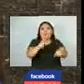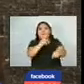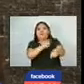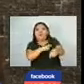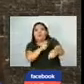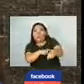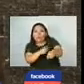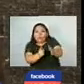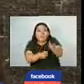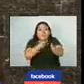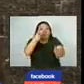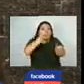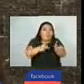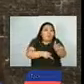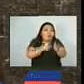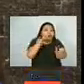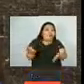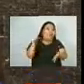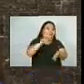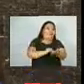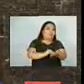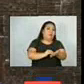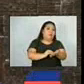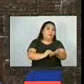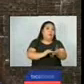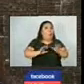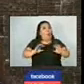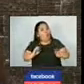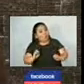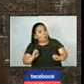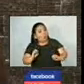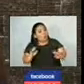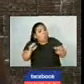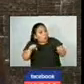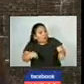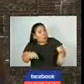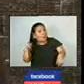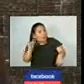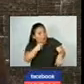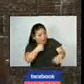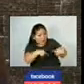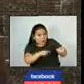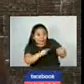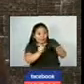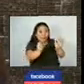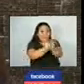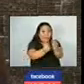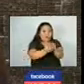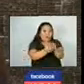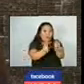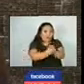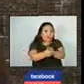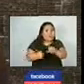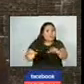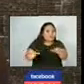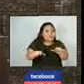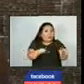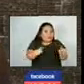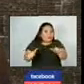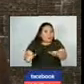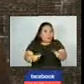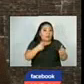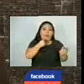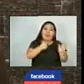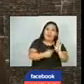prórroga una vez, y no es posible prorrogarlo a menos que subsistan las circunstancias que